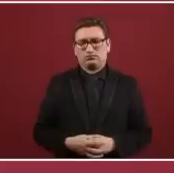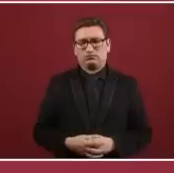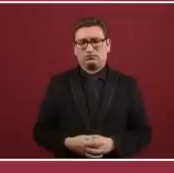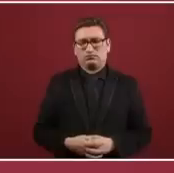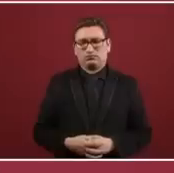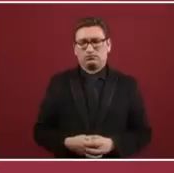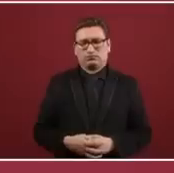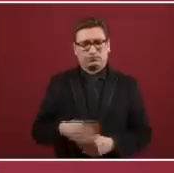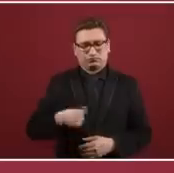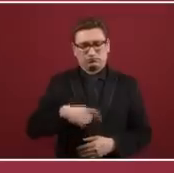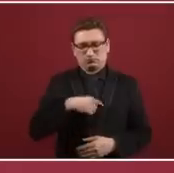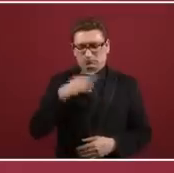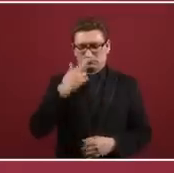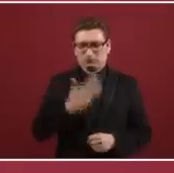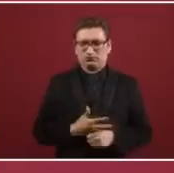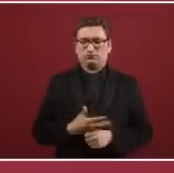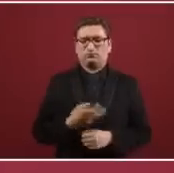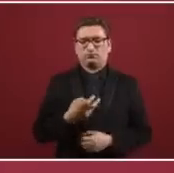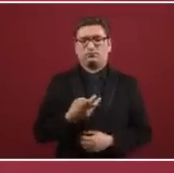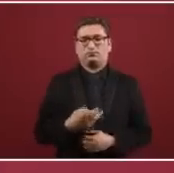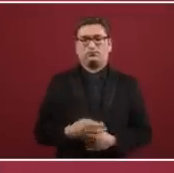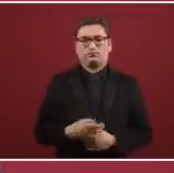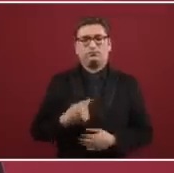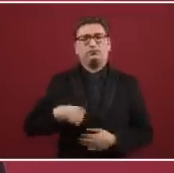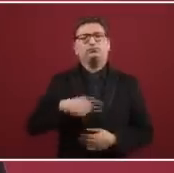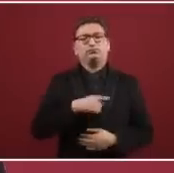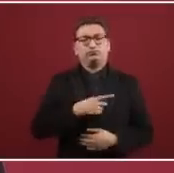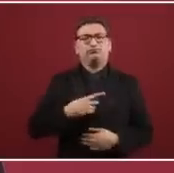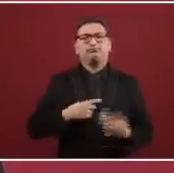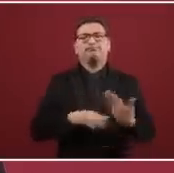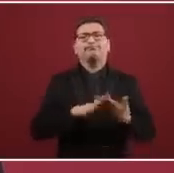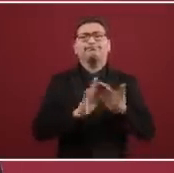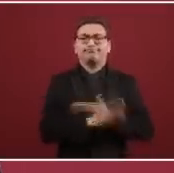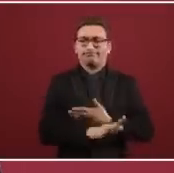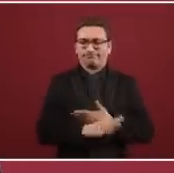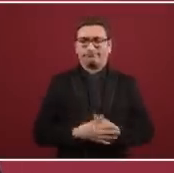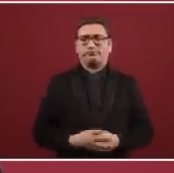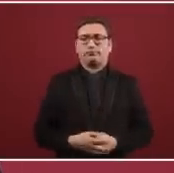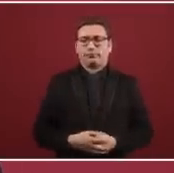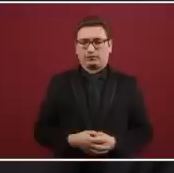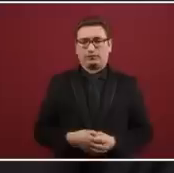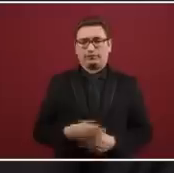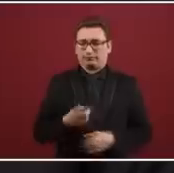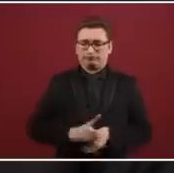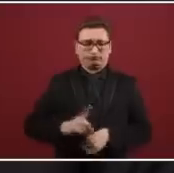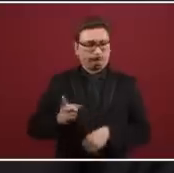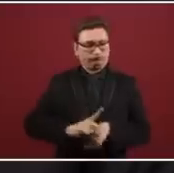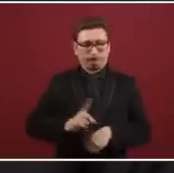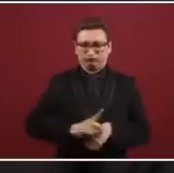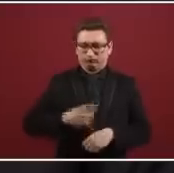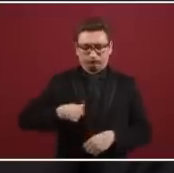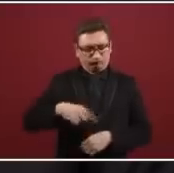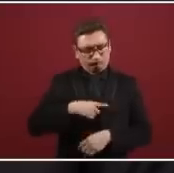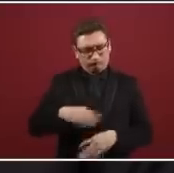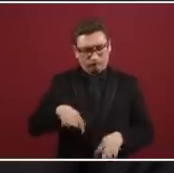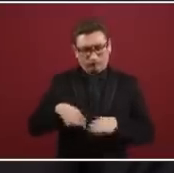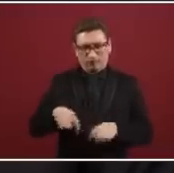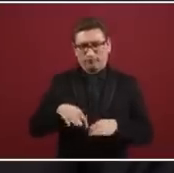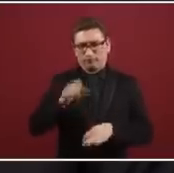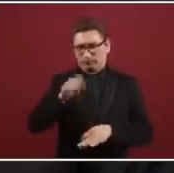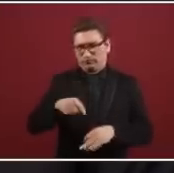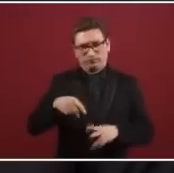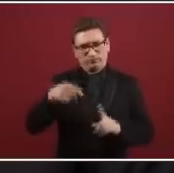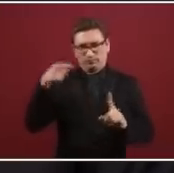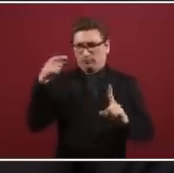nuestra responsabilidad, el evitar que esto suceda. Y todos los días estamos trabajando con ese